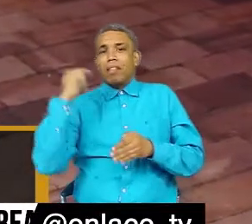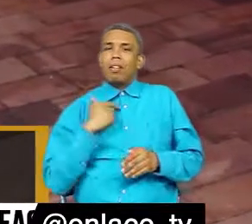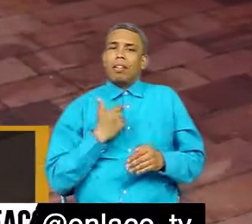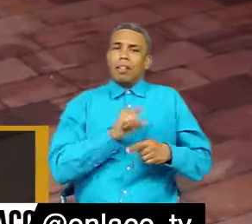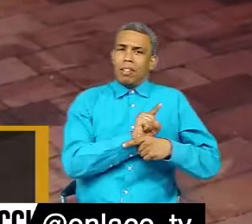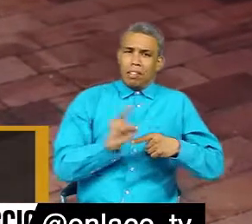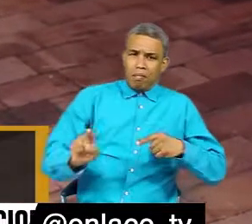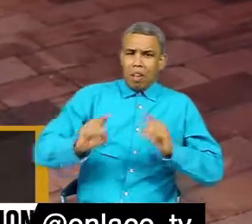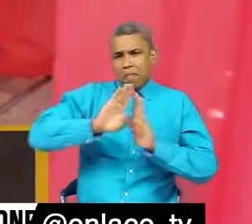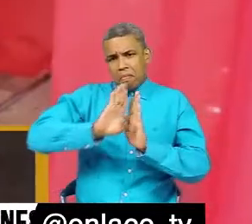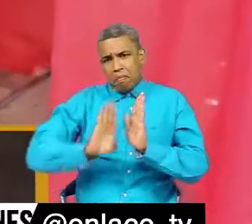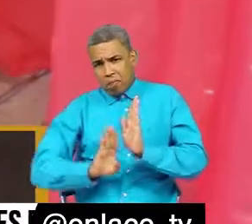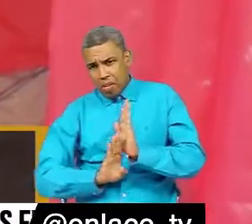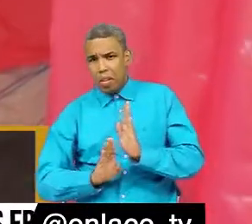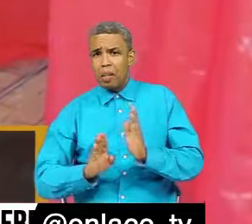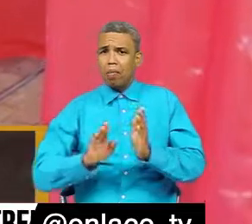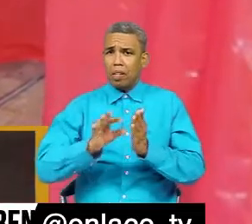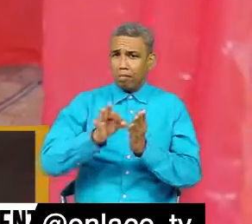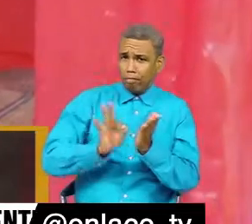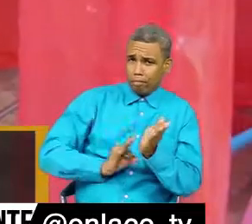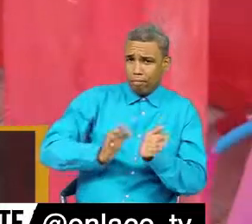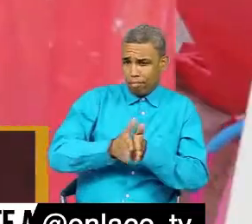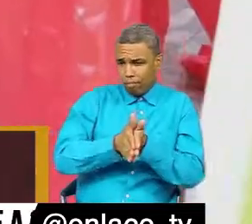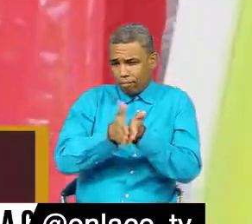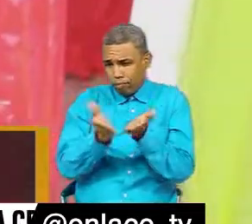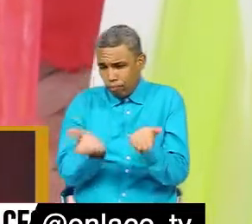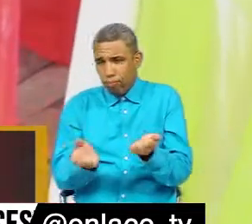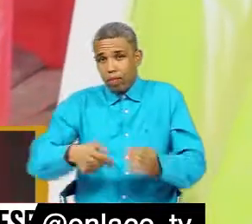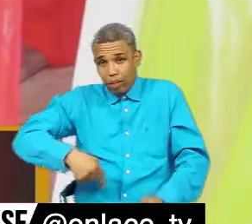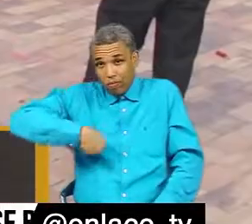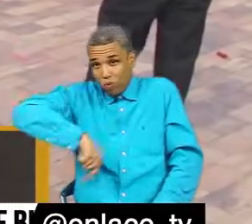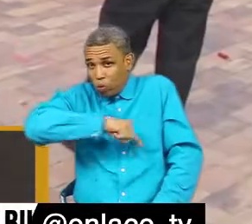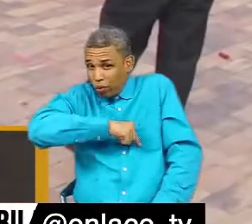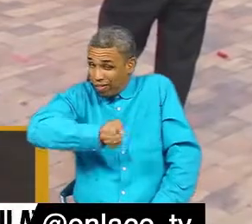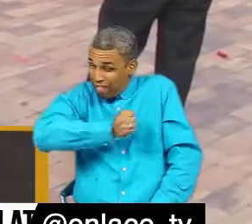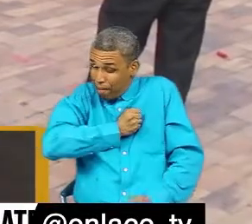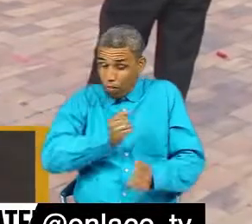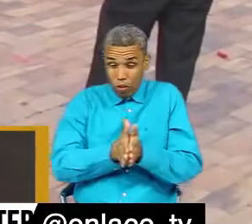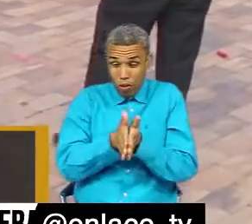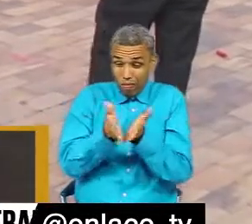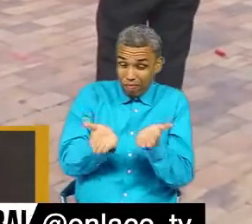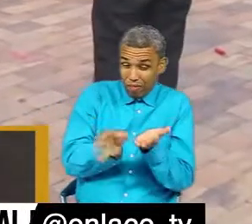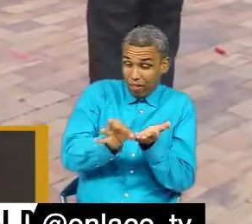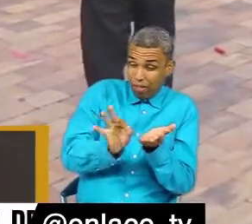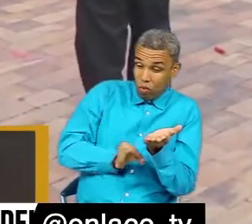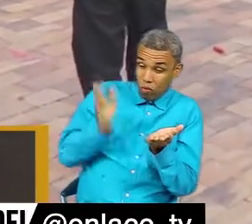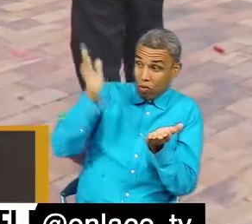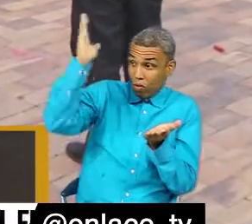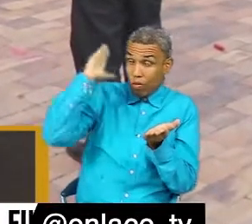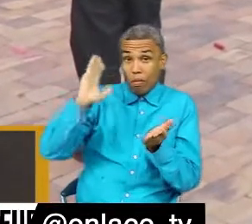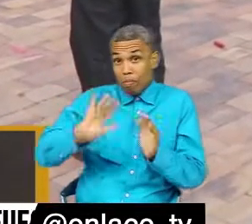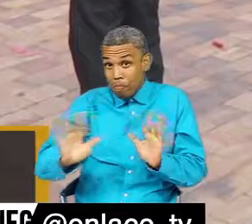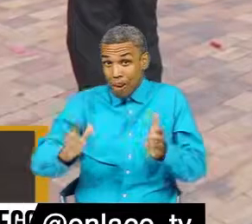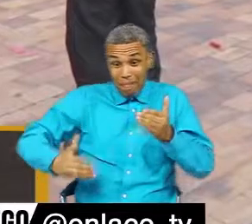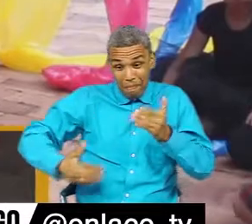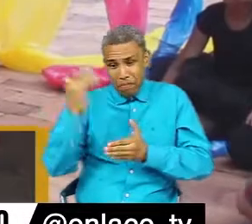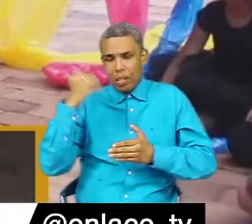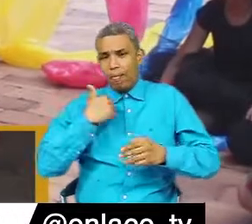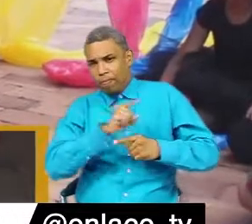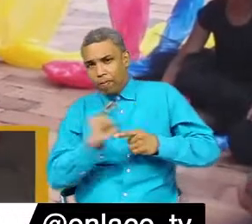Una razón de ser de nosotros como institución educativa, y entonces hay que arrancar con eso, ¿no? Al